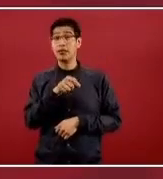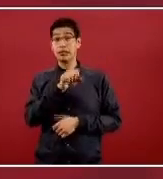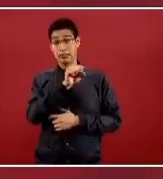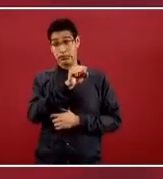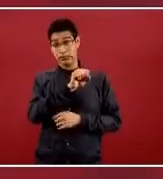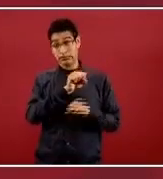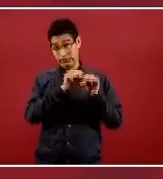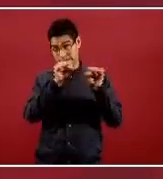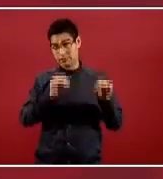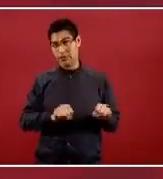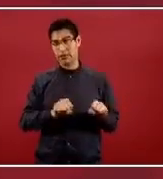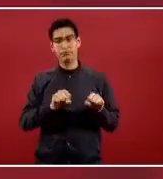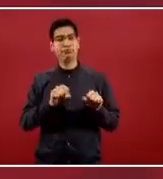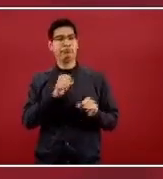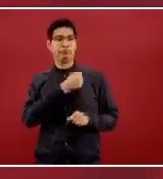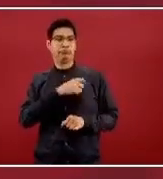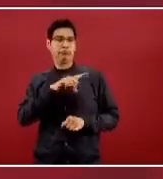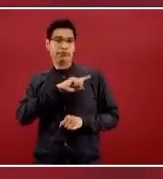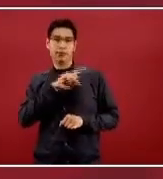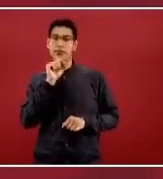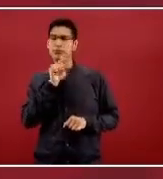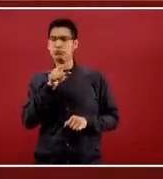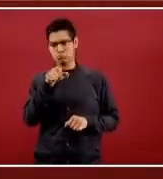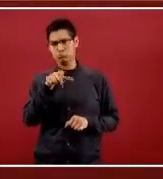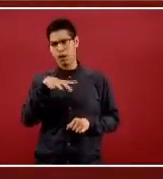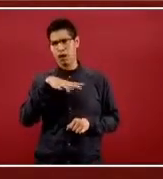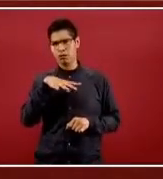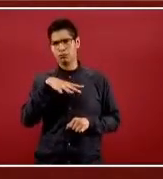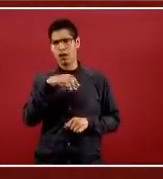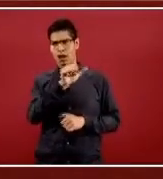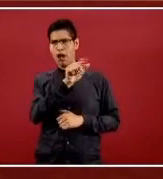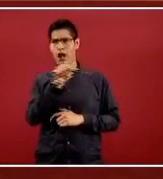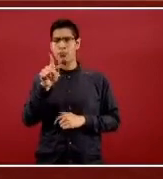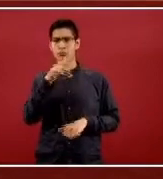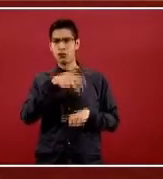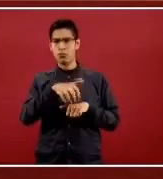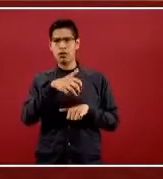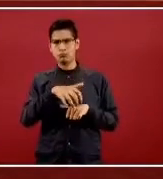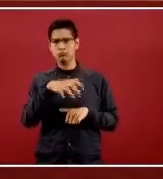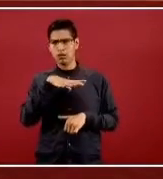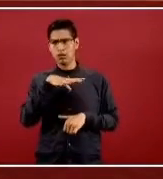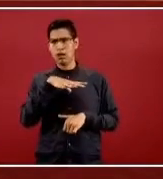propia aplicación, como se mostró, está el número de atención